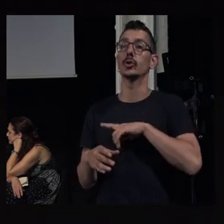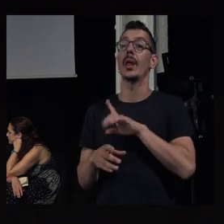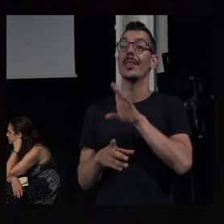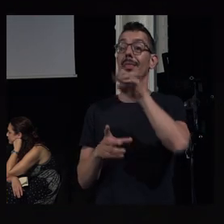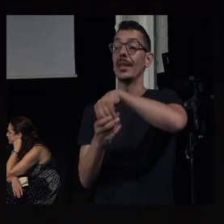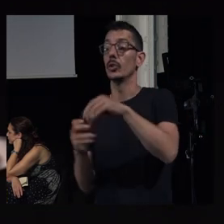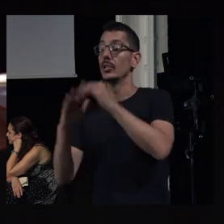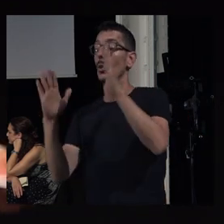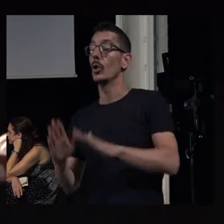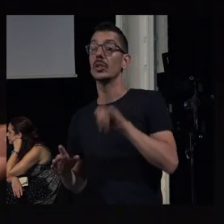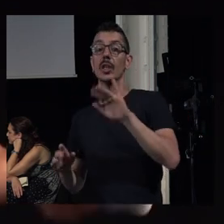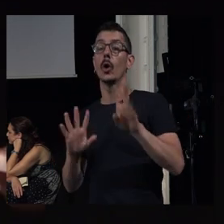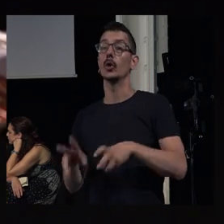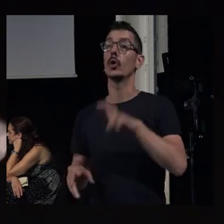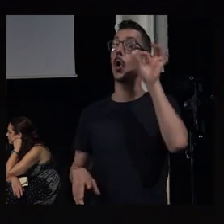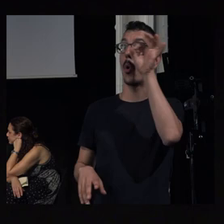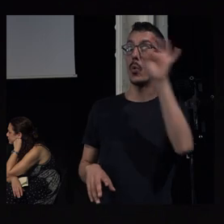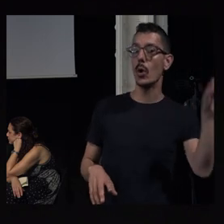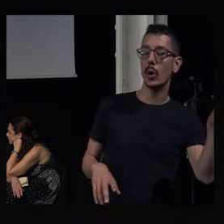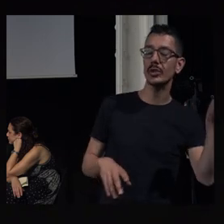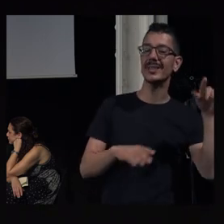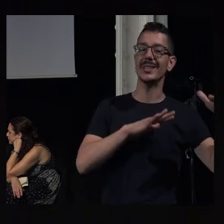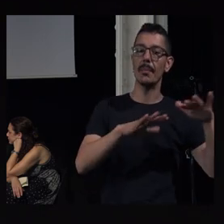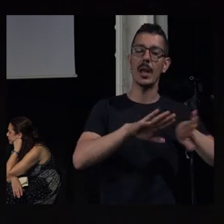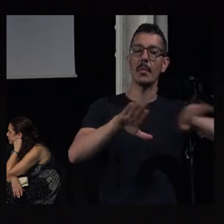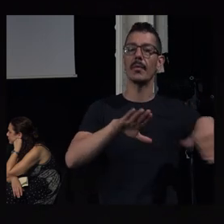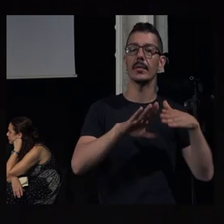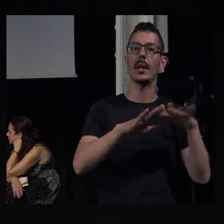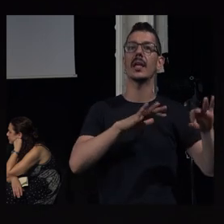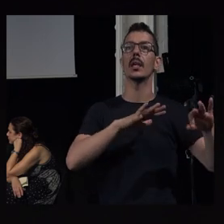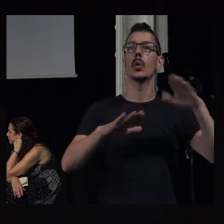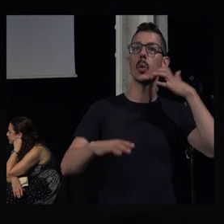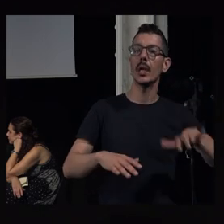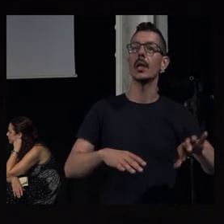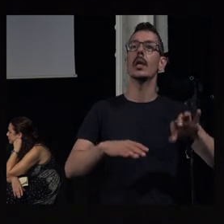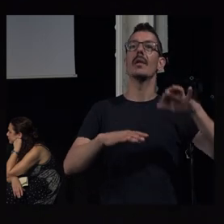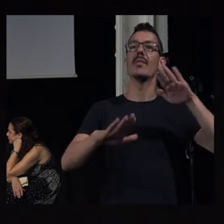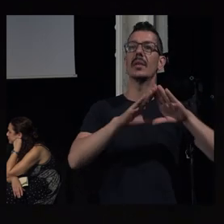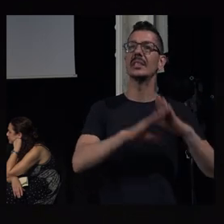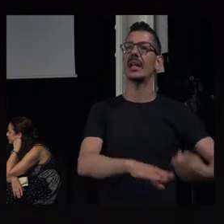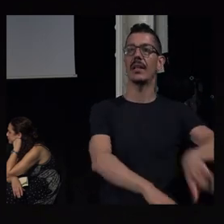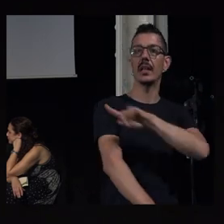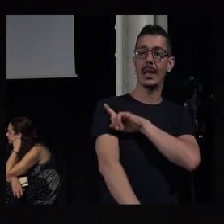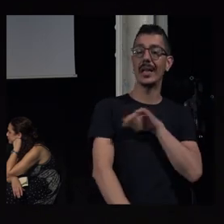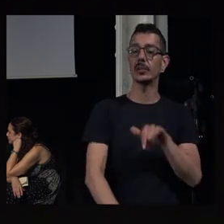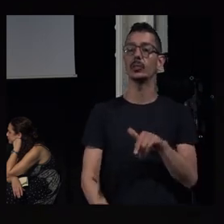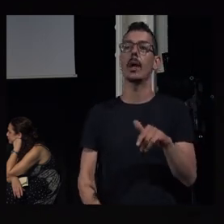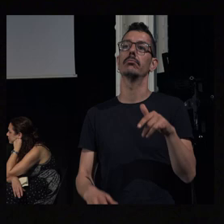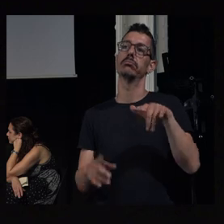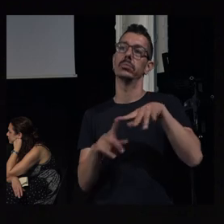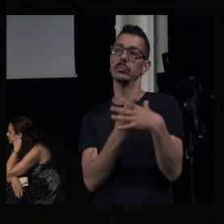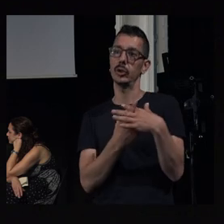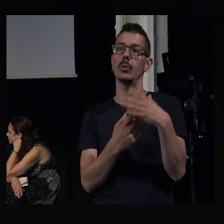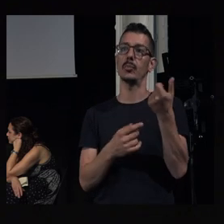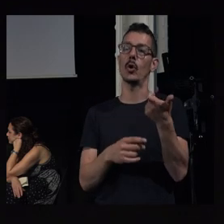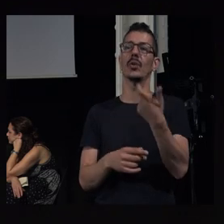y otro pie, pero ojo, en el movimiento feminista, queer, transfeminista, radical. Entonces, esta es una posición bastante difícil de gestionar y